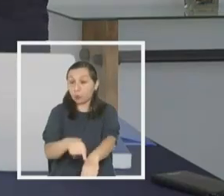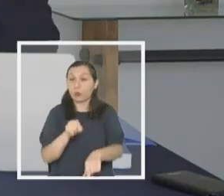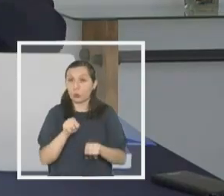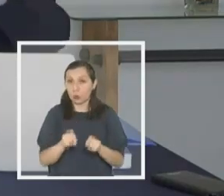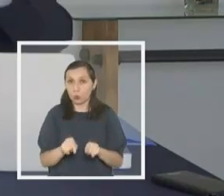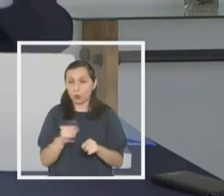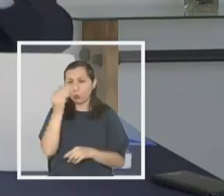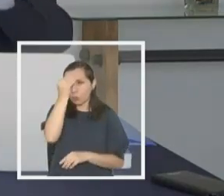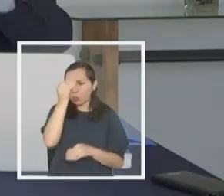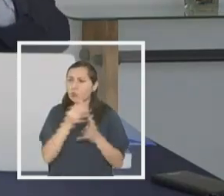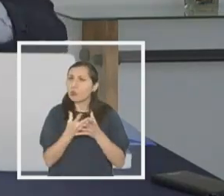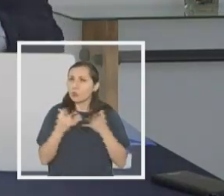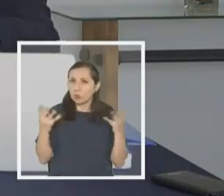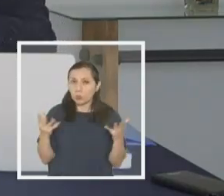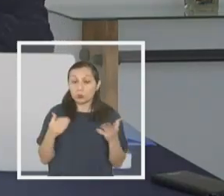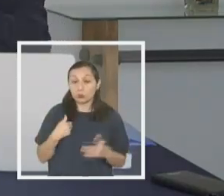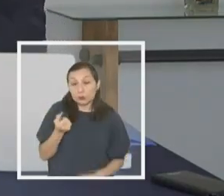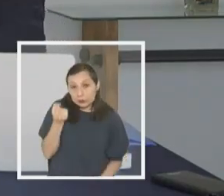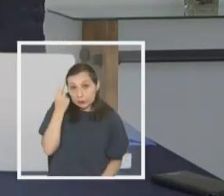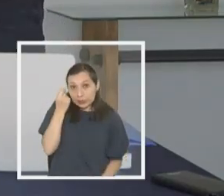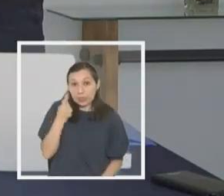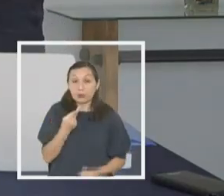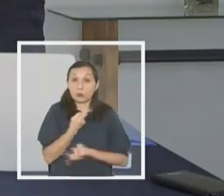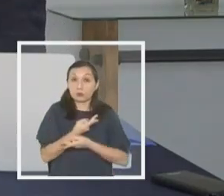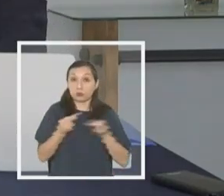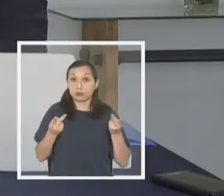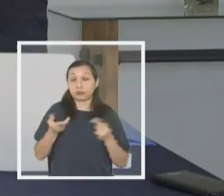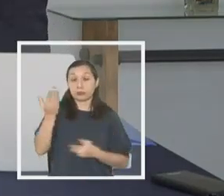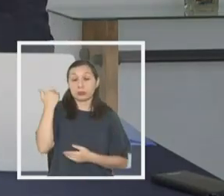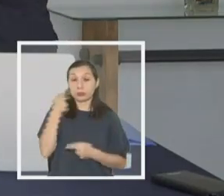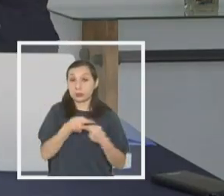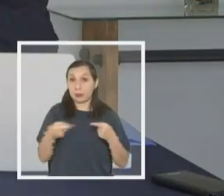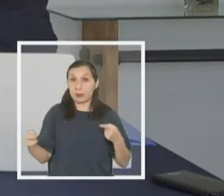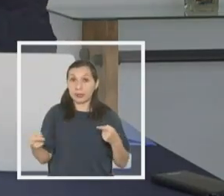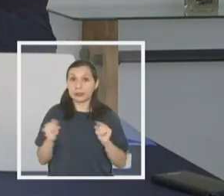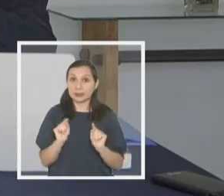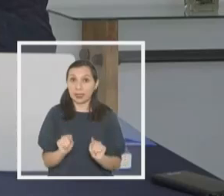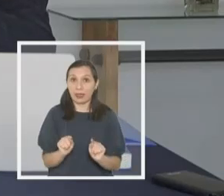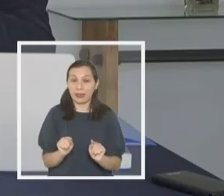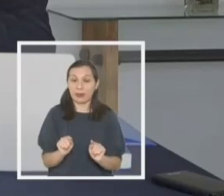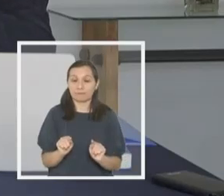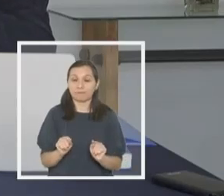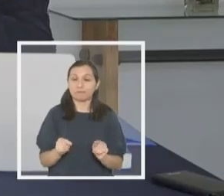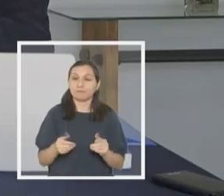mucha preocupación. Yo entiendo de que los anuncios de la semana pasada